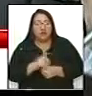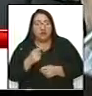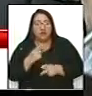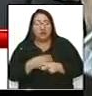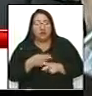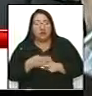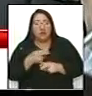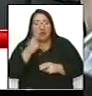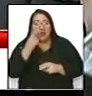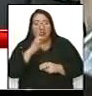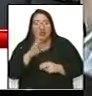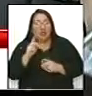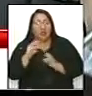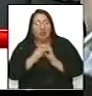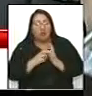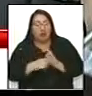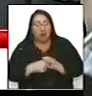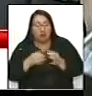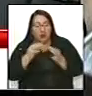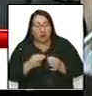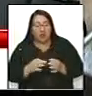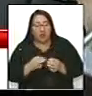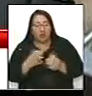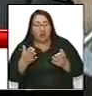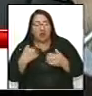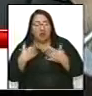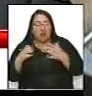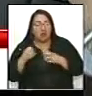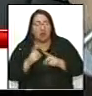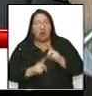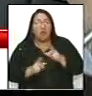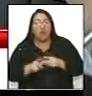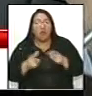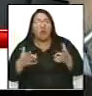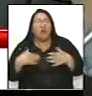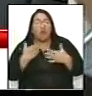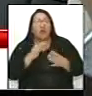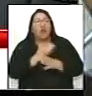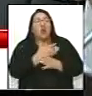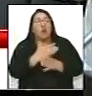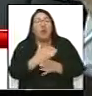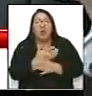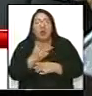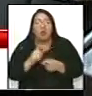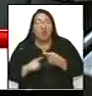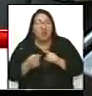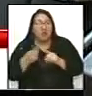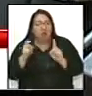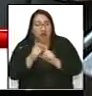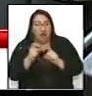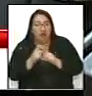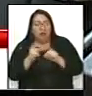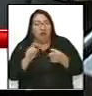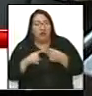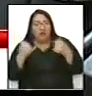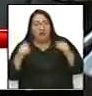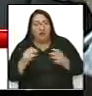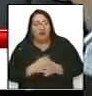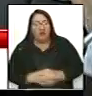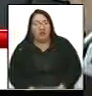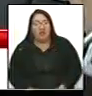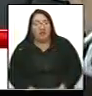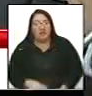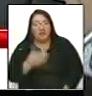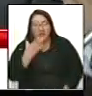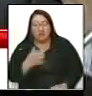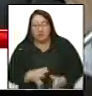niños, sino por hacer un programa real en donde se puedan generar espacios en donde se puedan compartir desde la palabra y desde el juego. Muchas